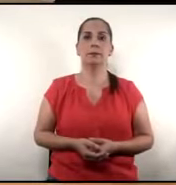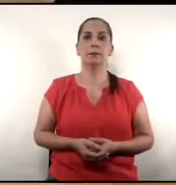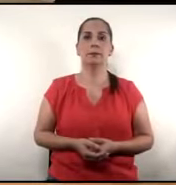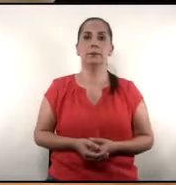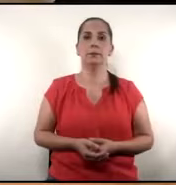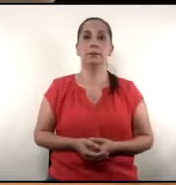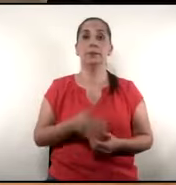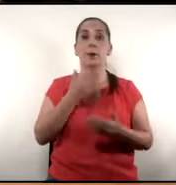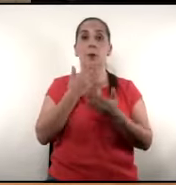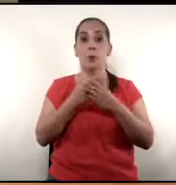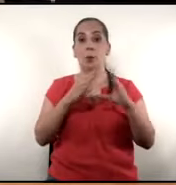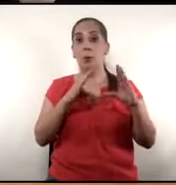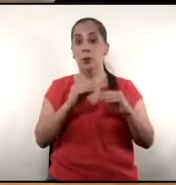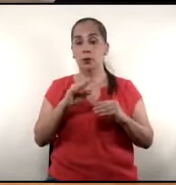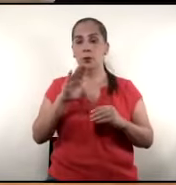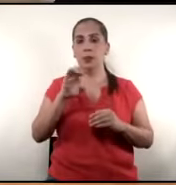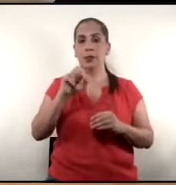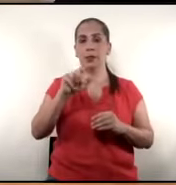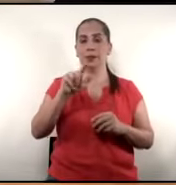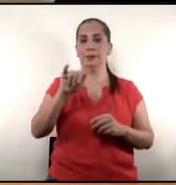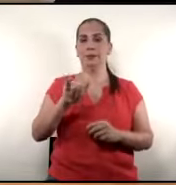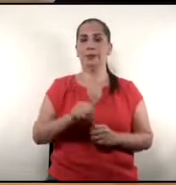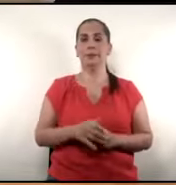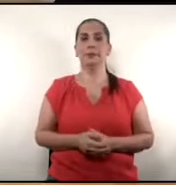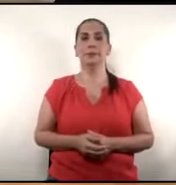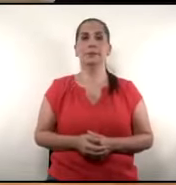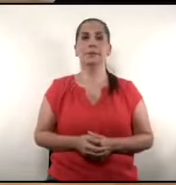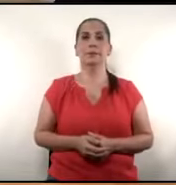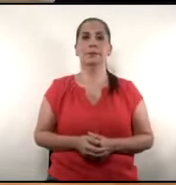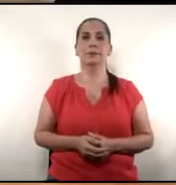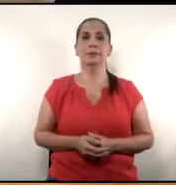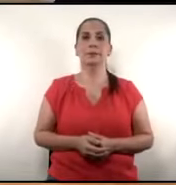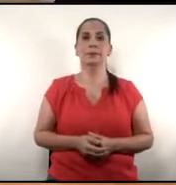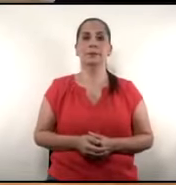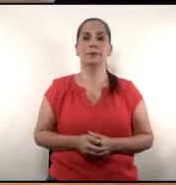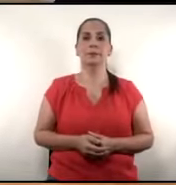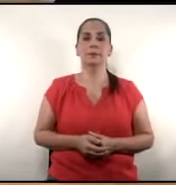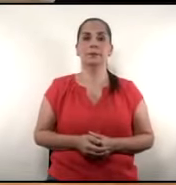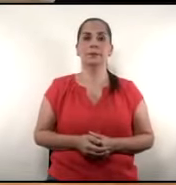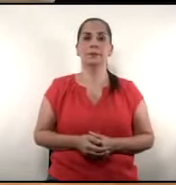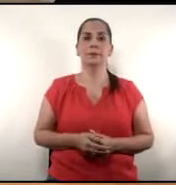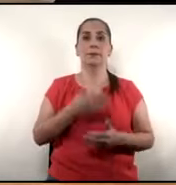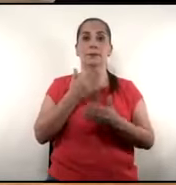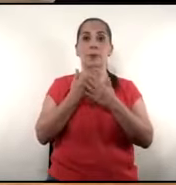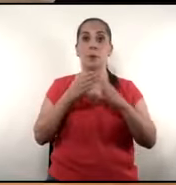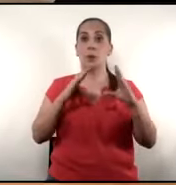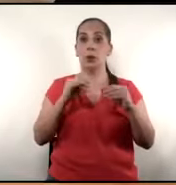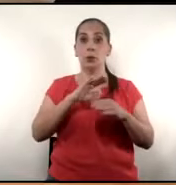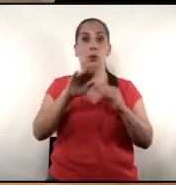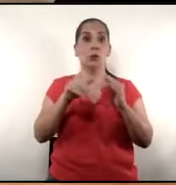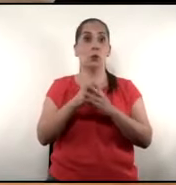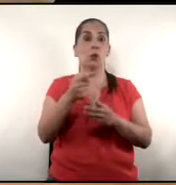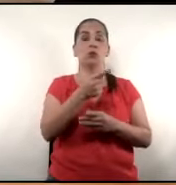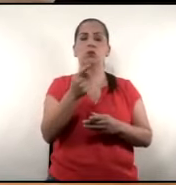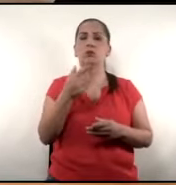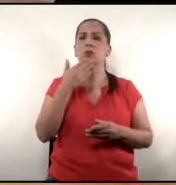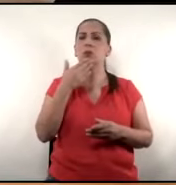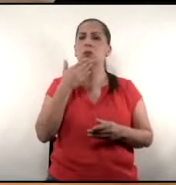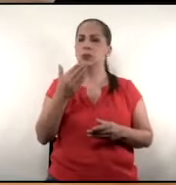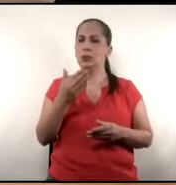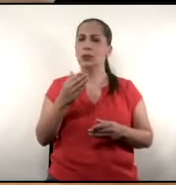Buenas noches. Muy buenas noches, don Eli. Muchas gracias. Buenas noches. Buenas noches a todos, muchas gracias al